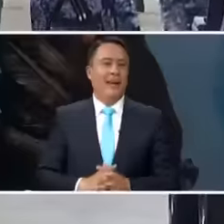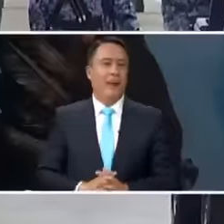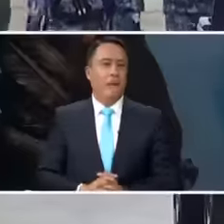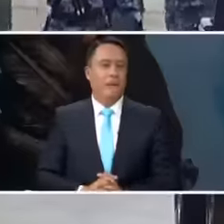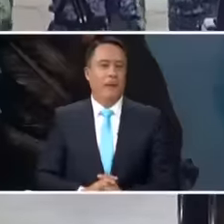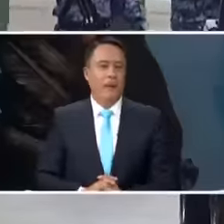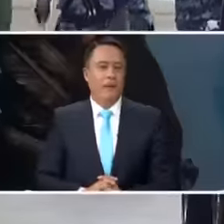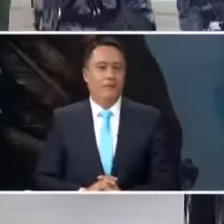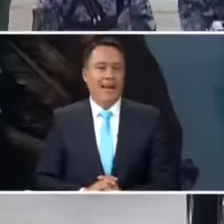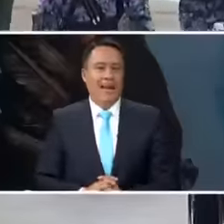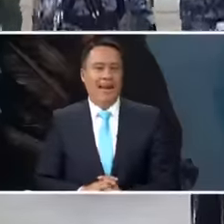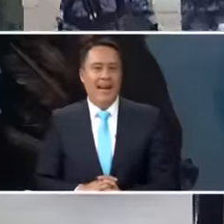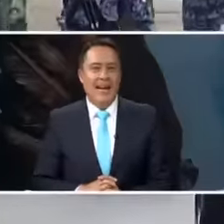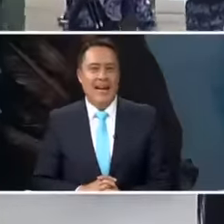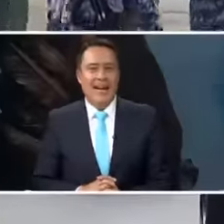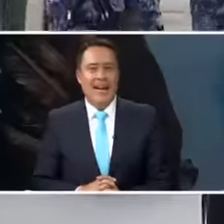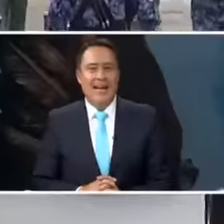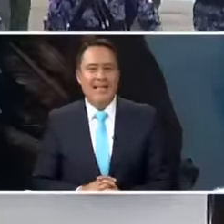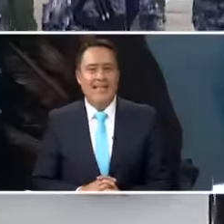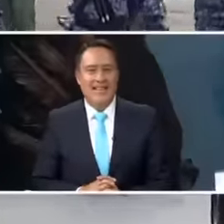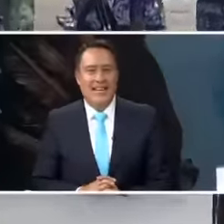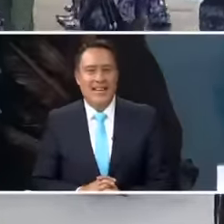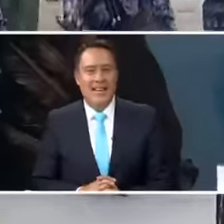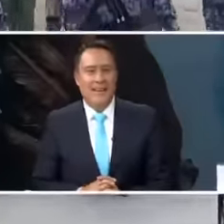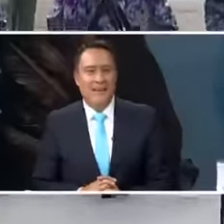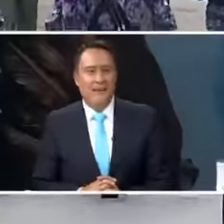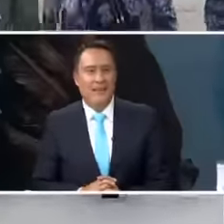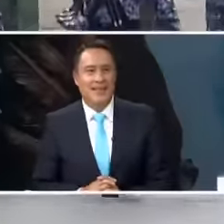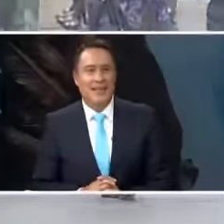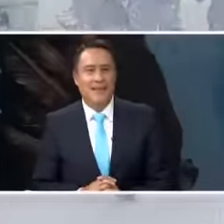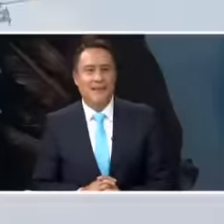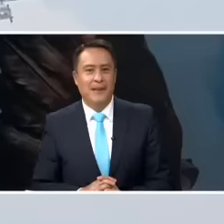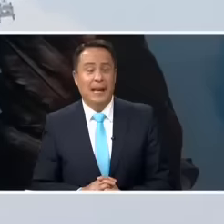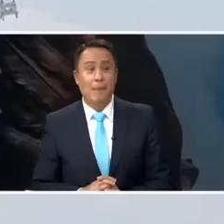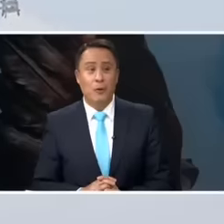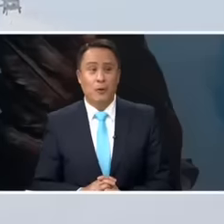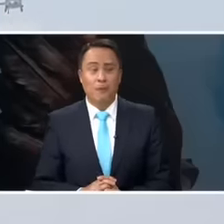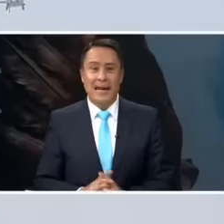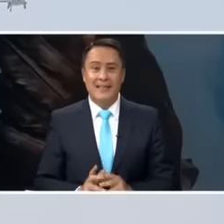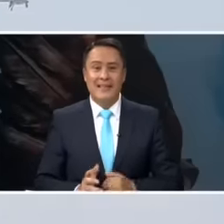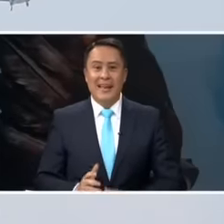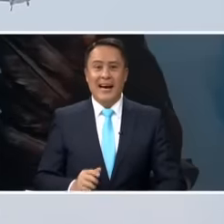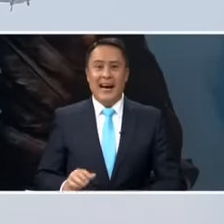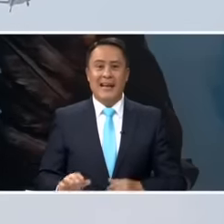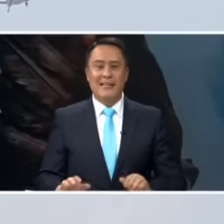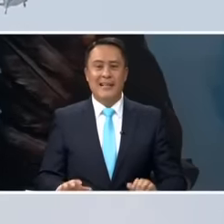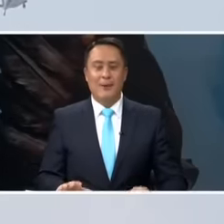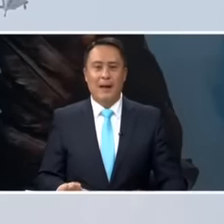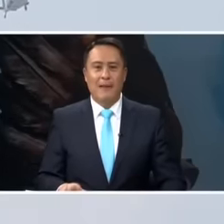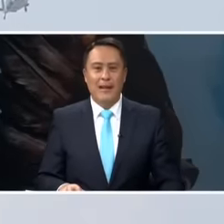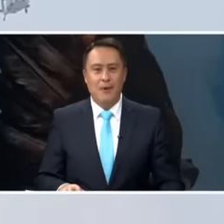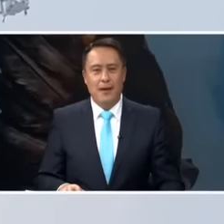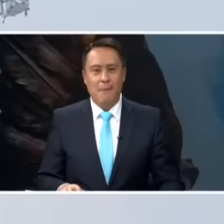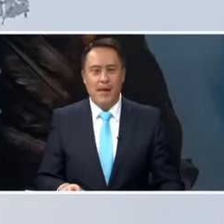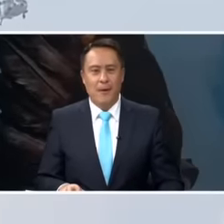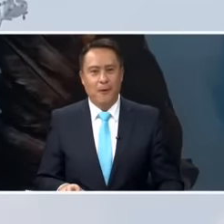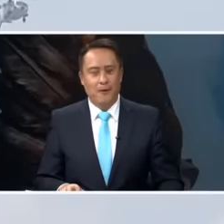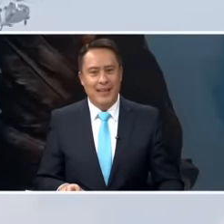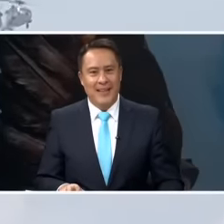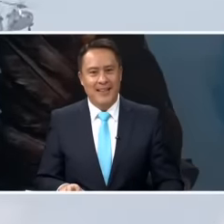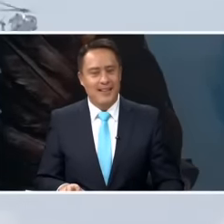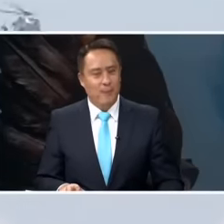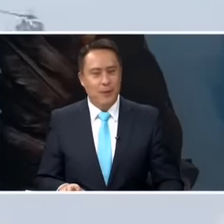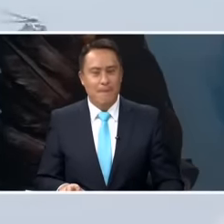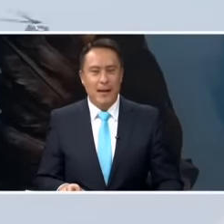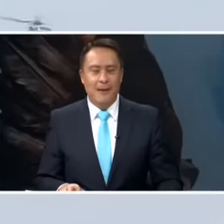de que compone la Secretaría de la Defensa Nacional. Y vamos con más hasta el Zócalo de la Ciudad de México,